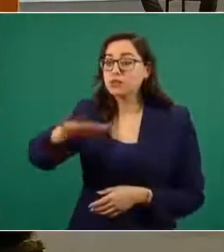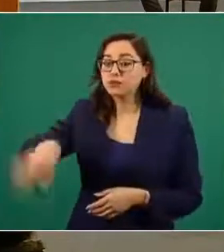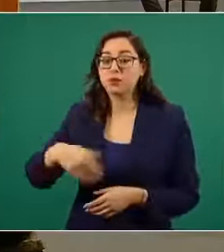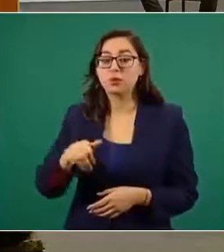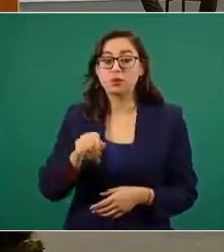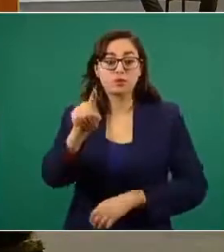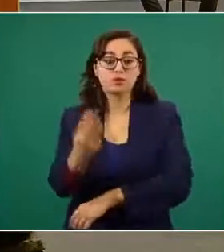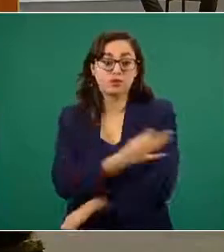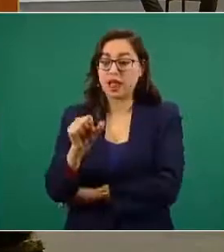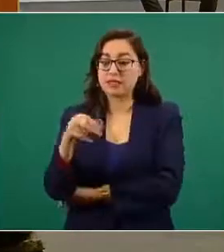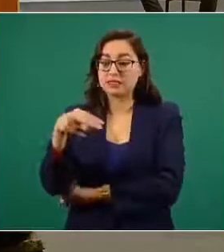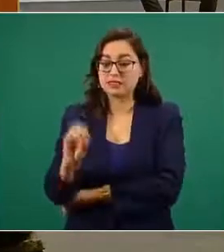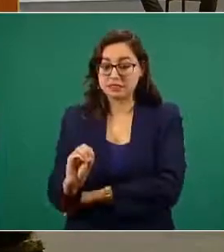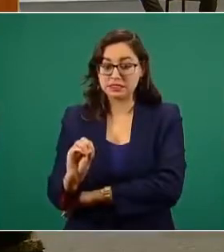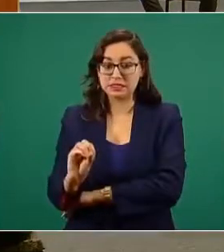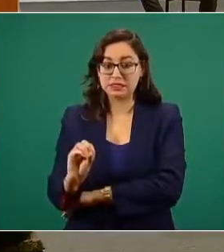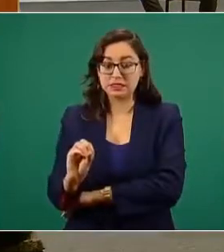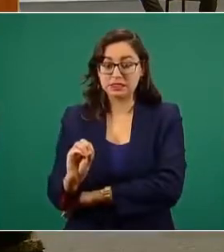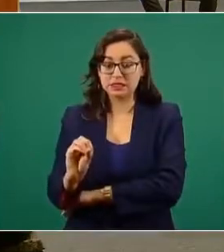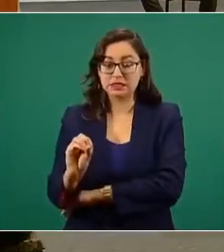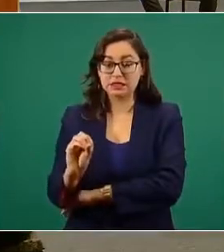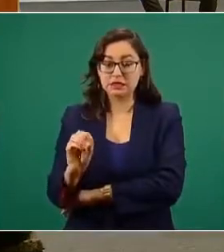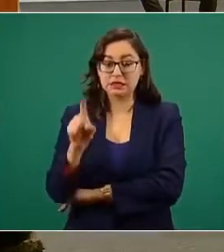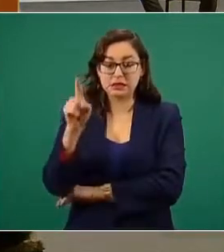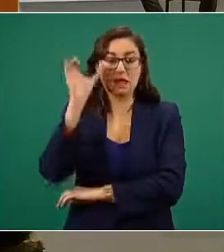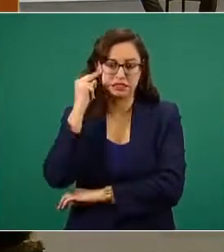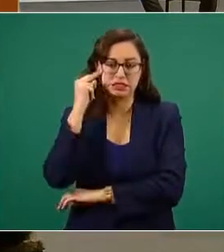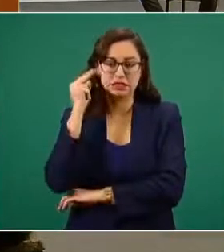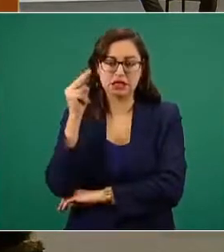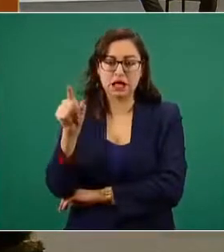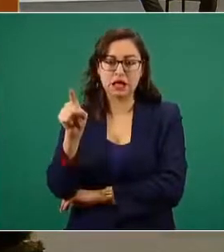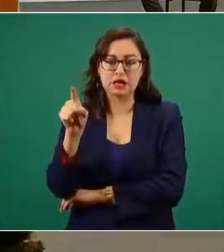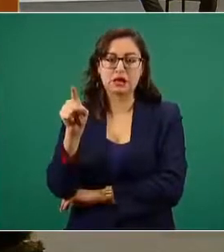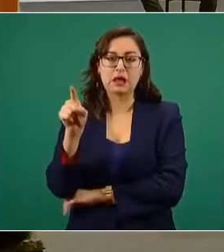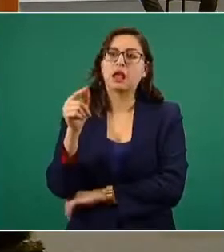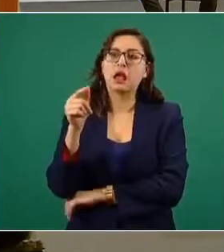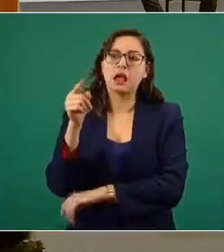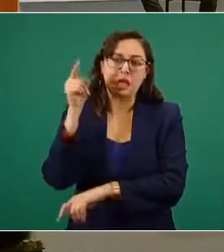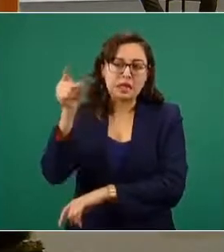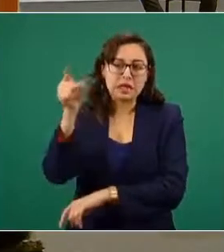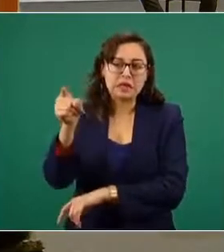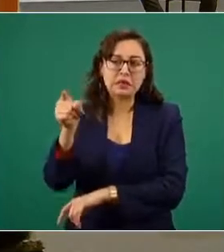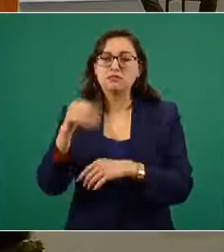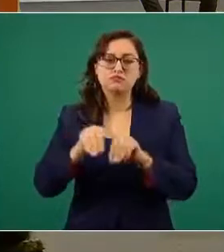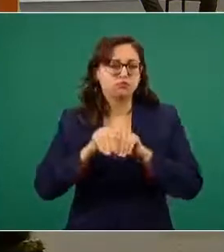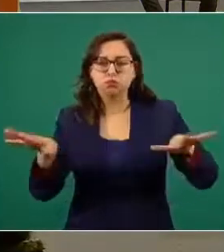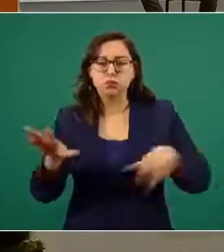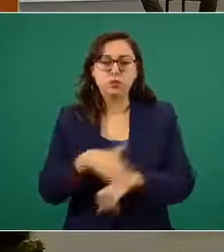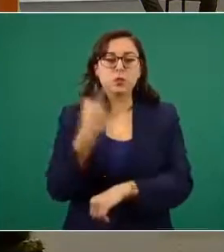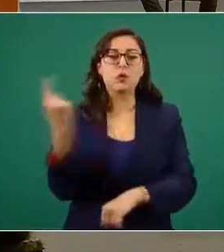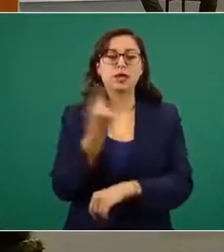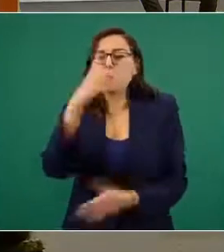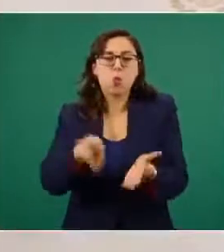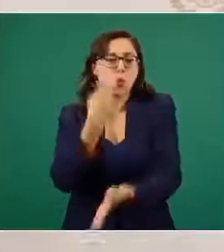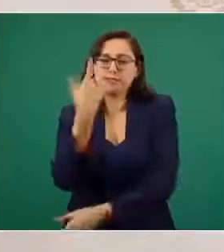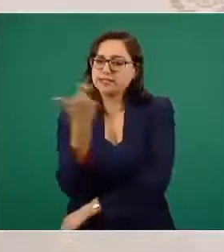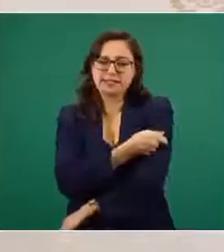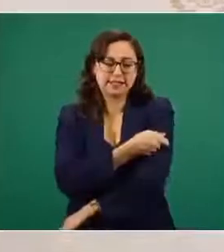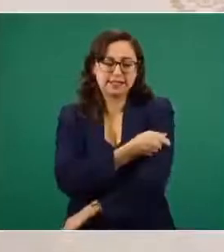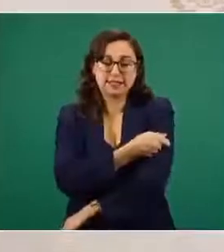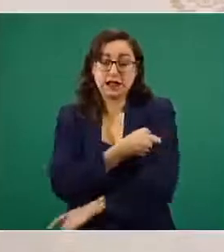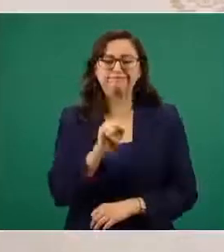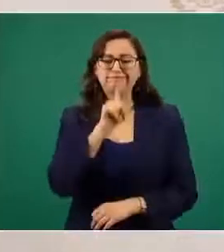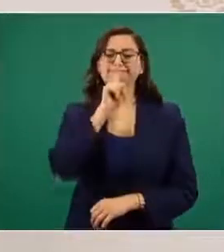la vacuna CanSino de una farmacéutica china, porque es una sola dosis y no requiere de